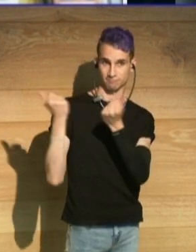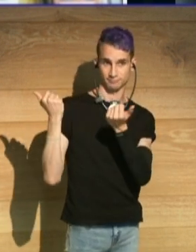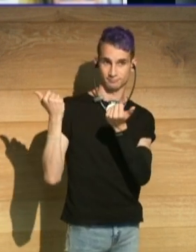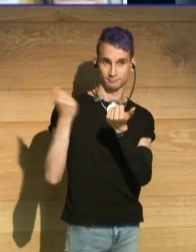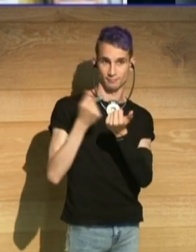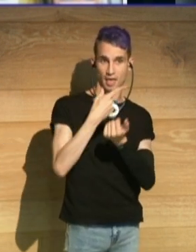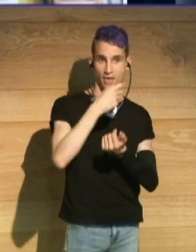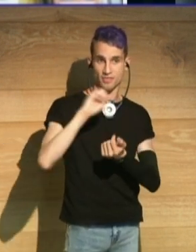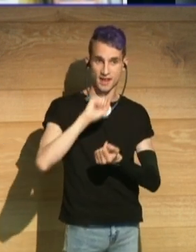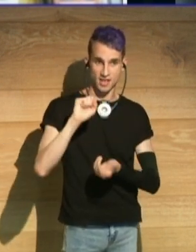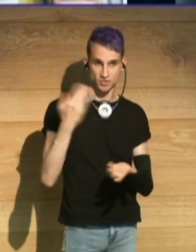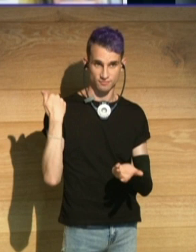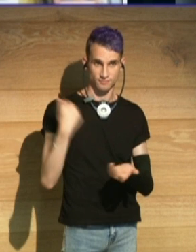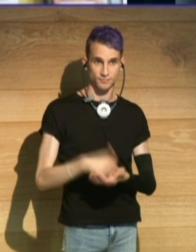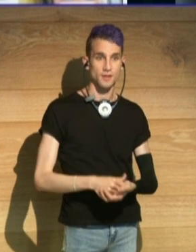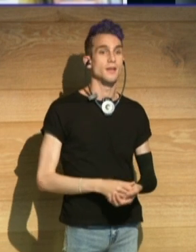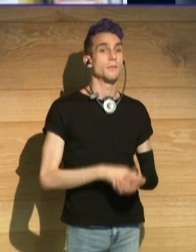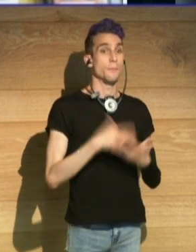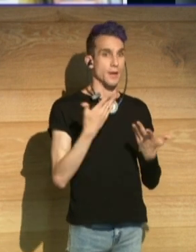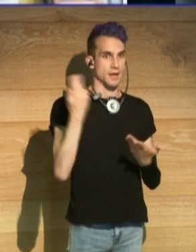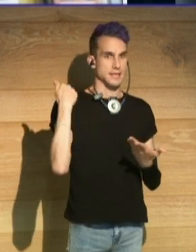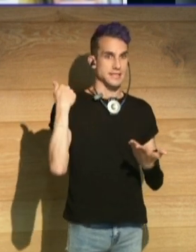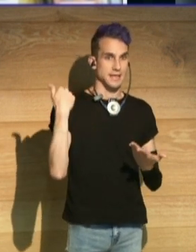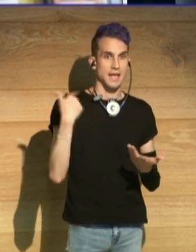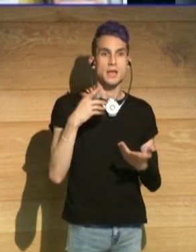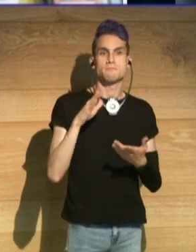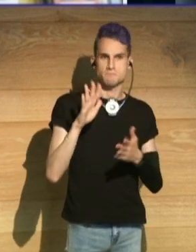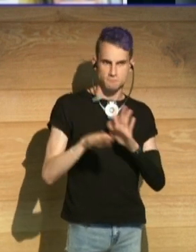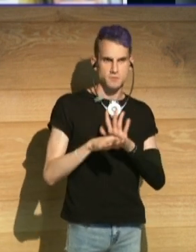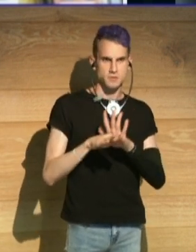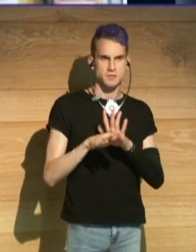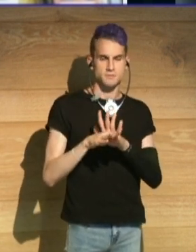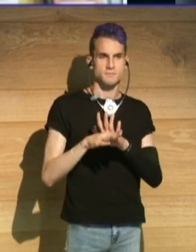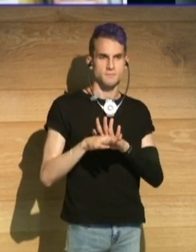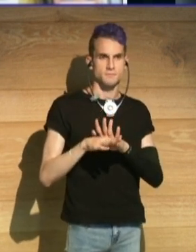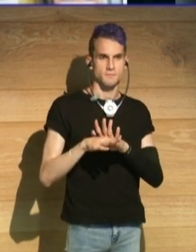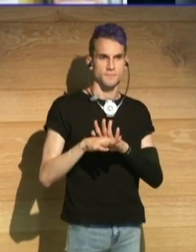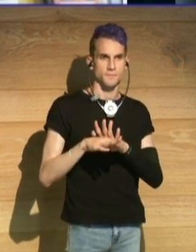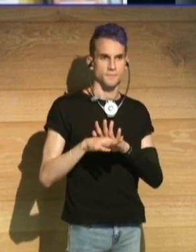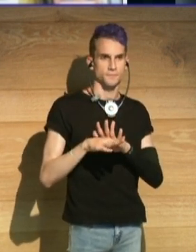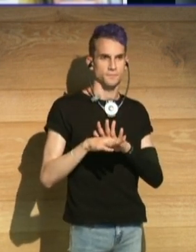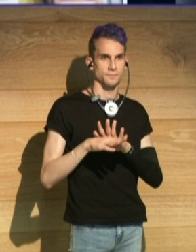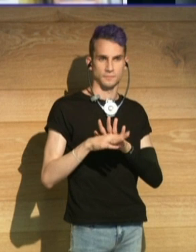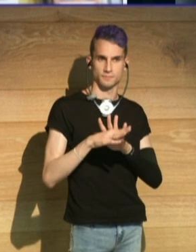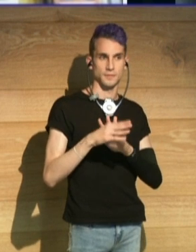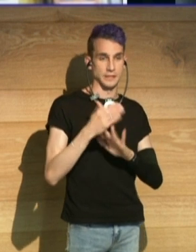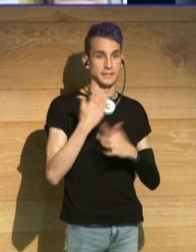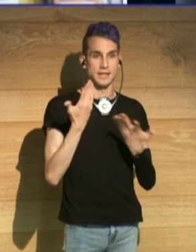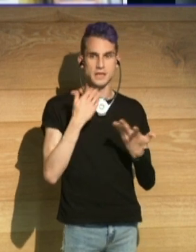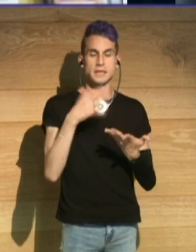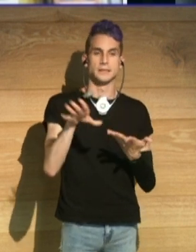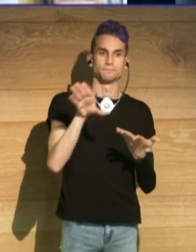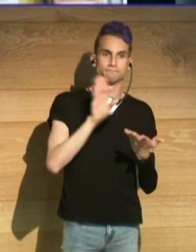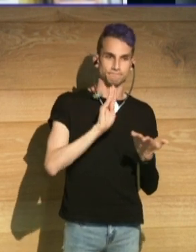100 años, pero que entonces vivía, estaba vivo. En muchos casos, y eso es algo conmovedor, te das cuenta